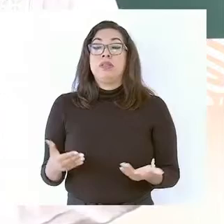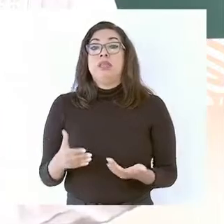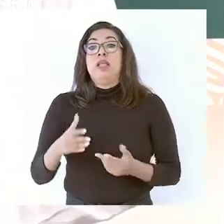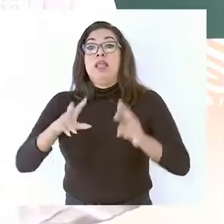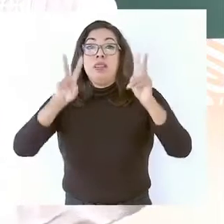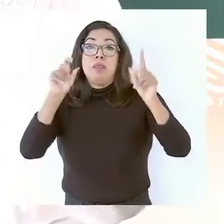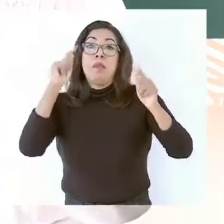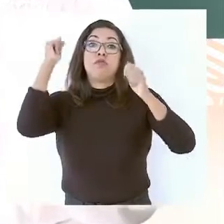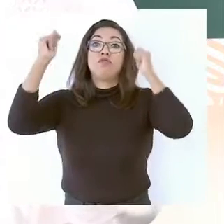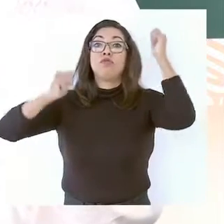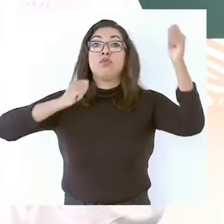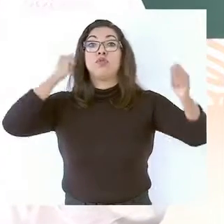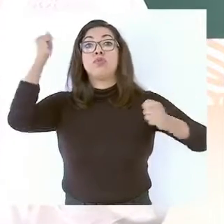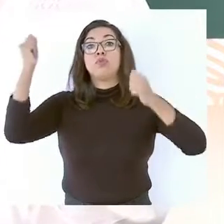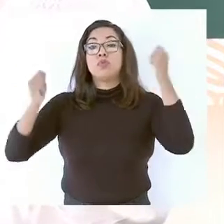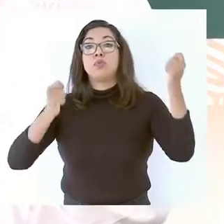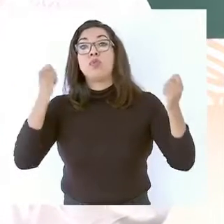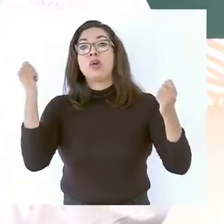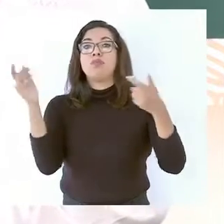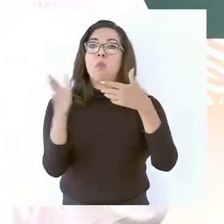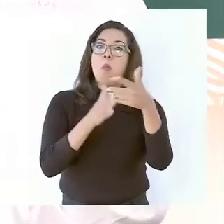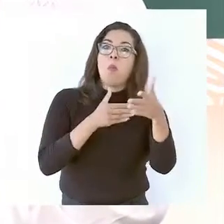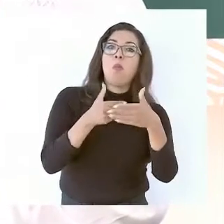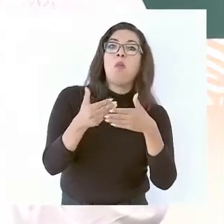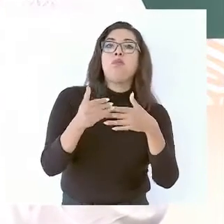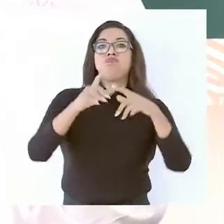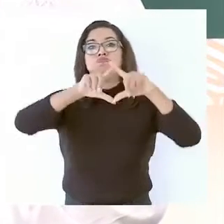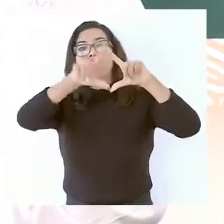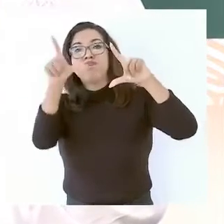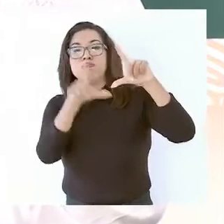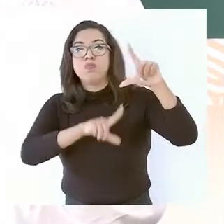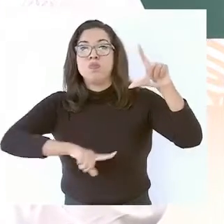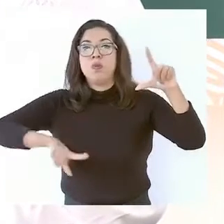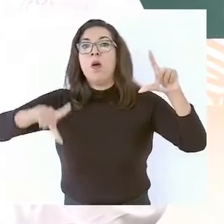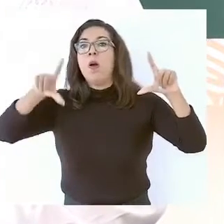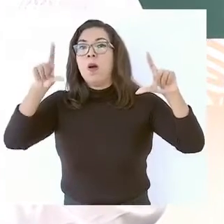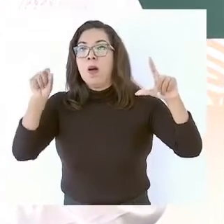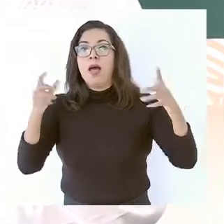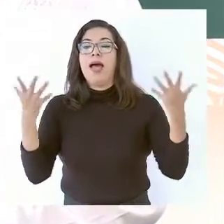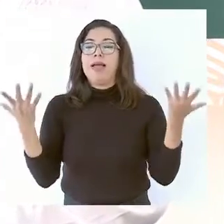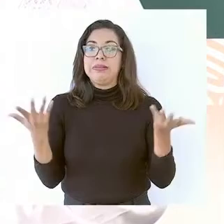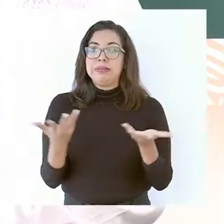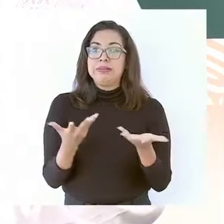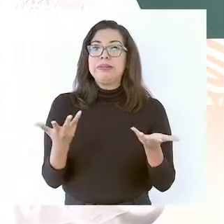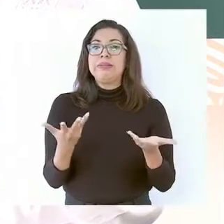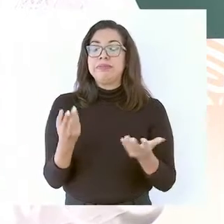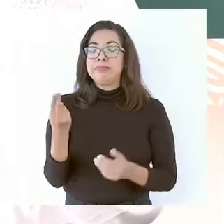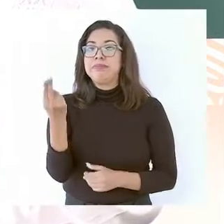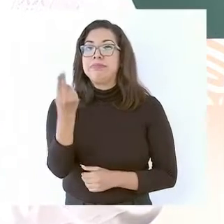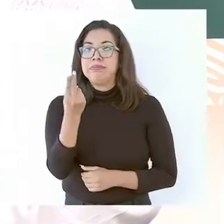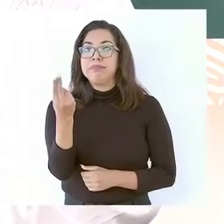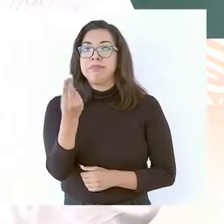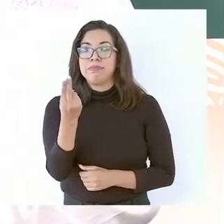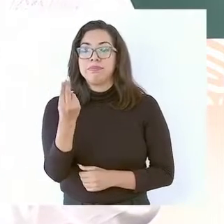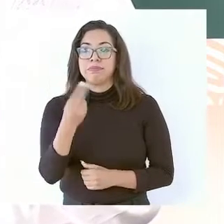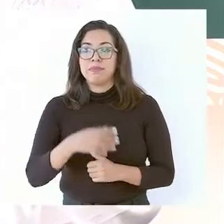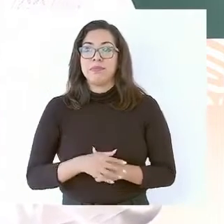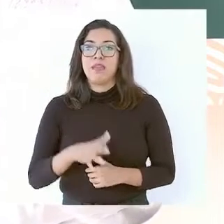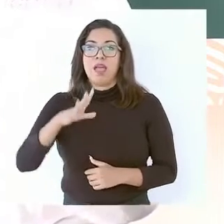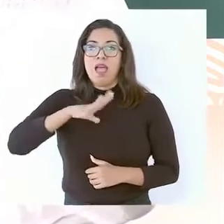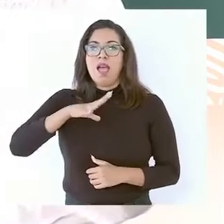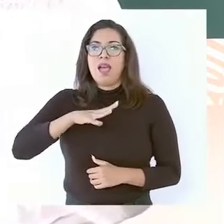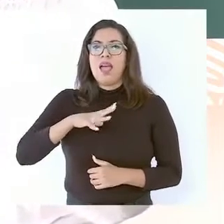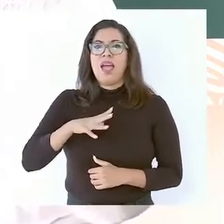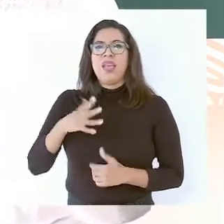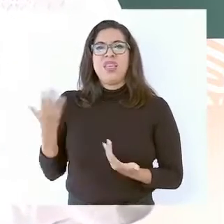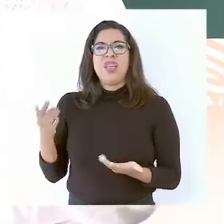mundial del México actual. Punto de confluencia y partida para conocer los impresionantes sitios